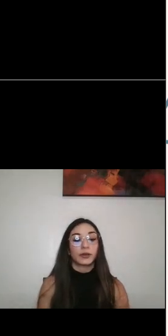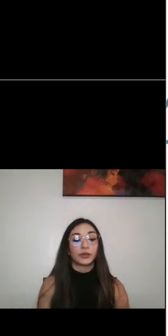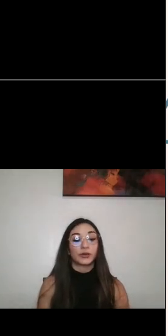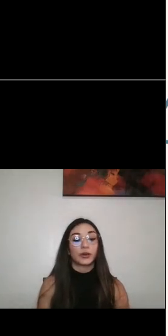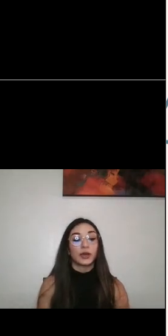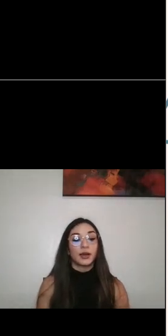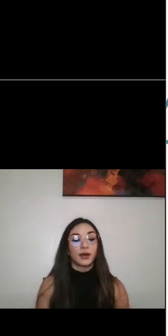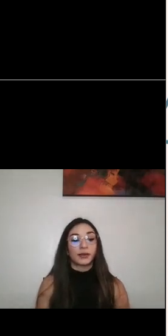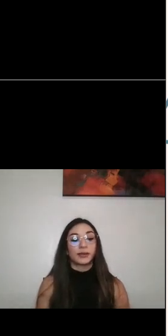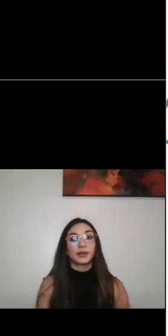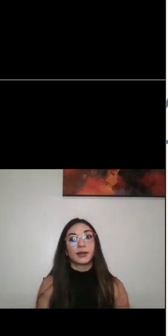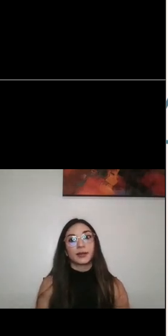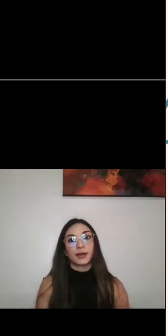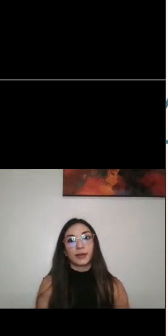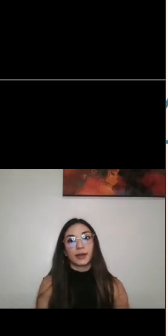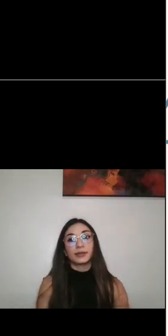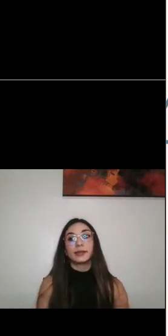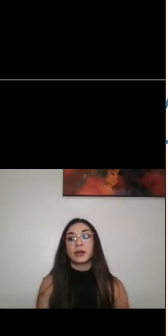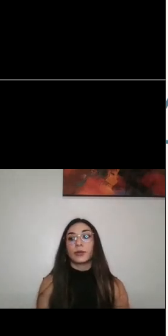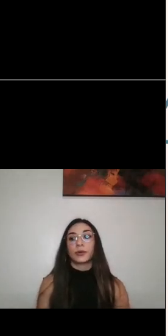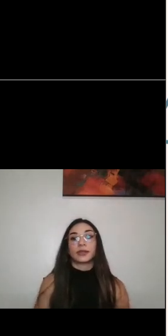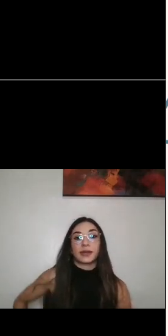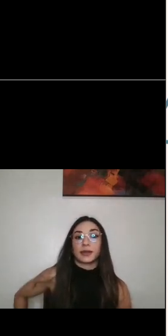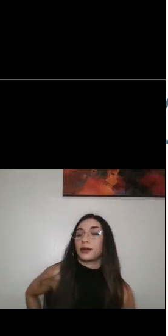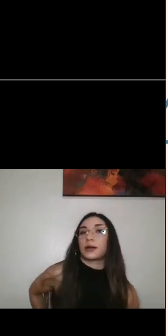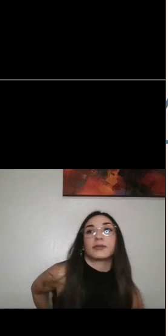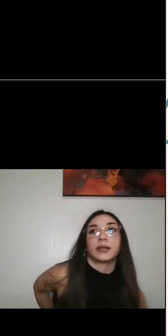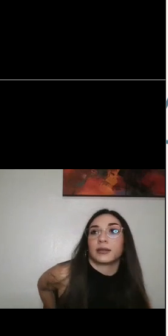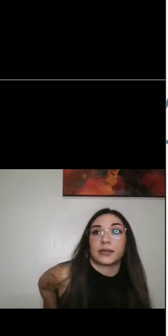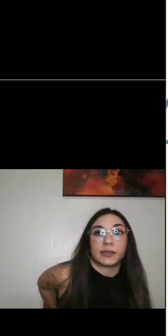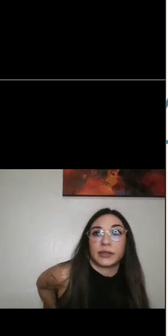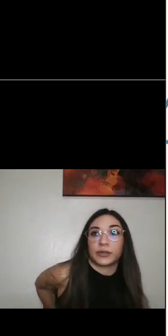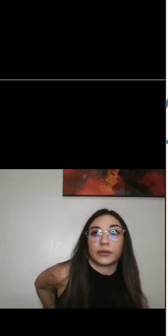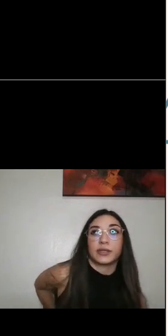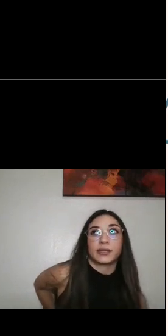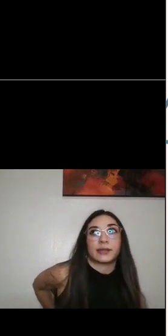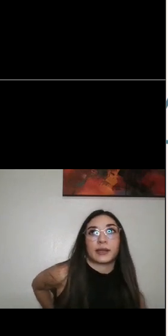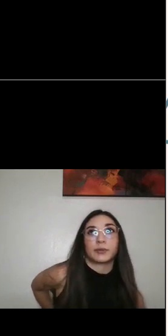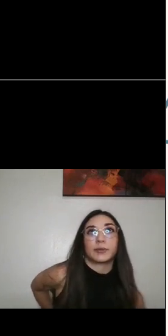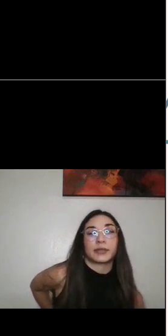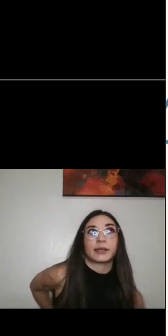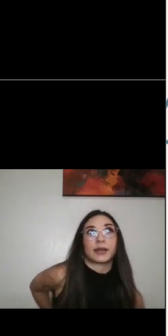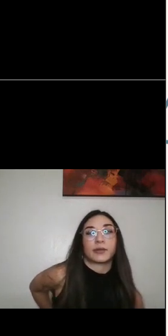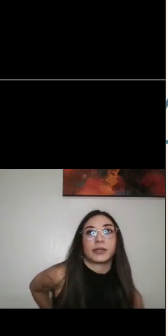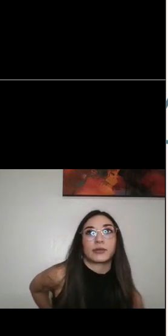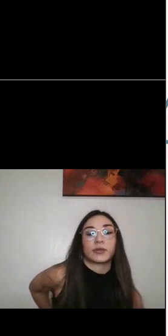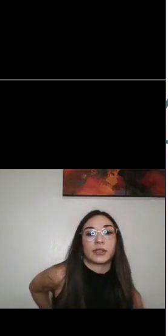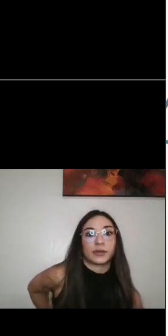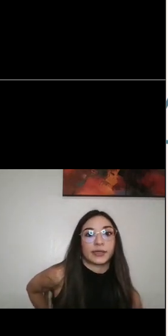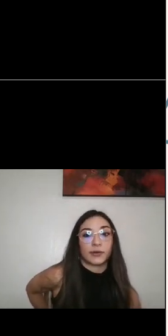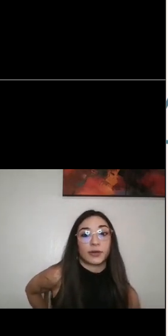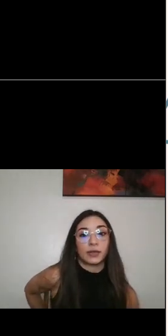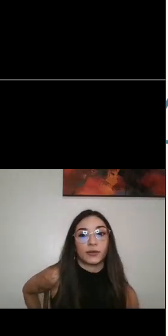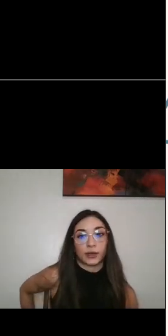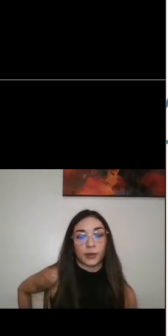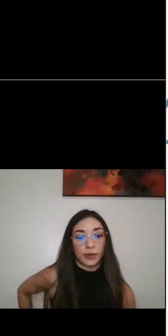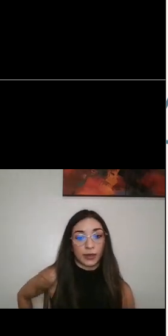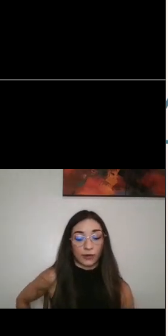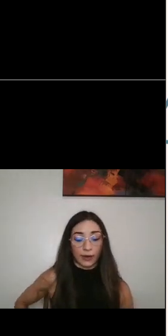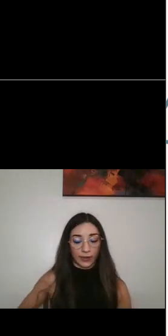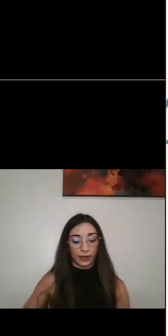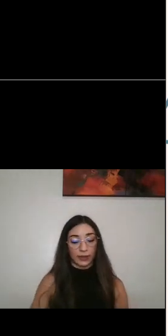eso la evaluación antes de la entrada a clases, porque si hay alguna disminución necesitamos pues tener algunas condiciones ahí con el niño,